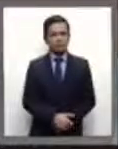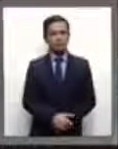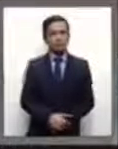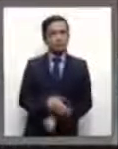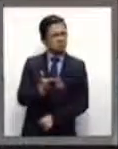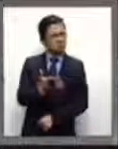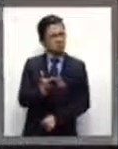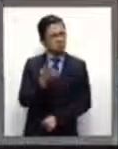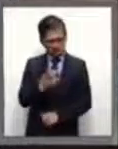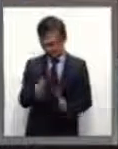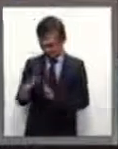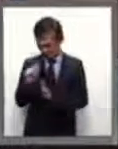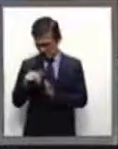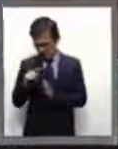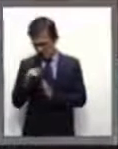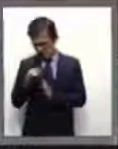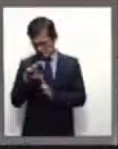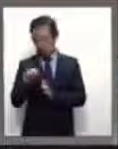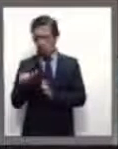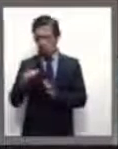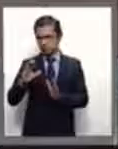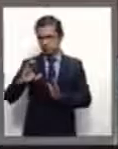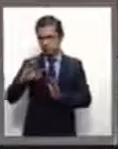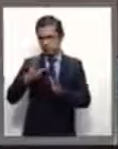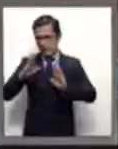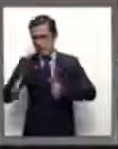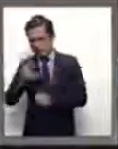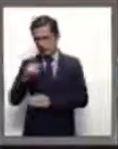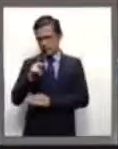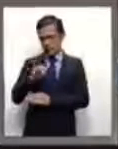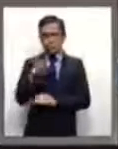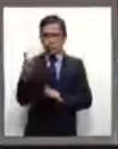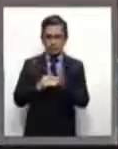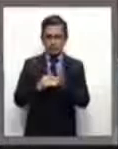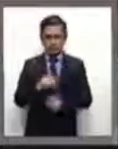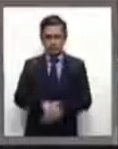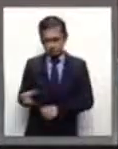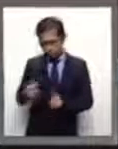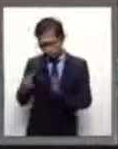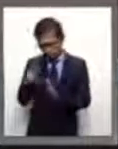En el analítico de clave, que es capítulo 1000, revisando las mismas